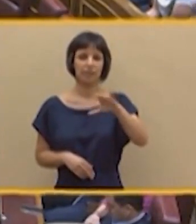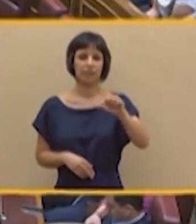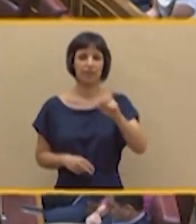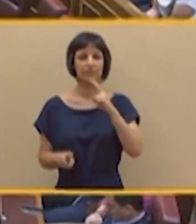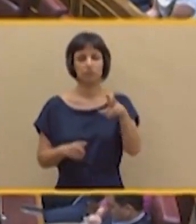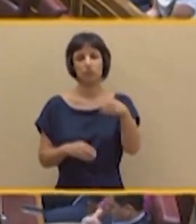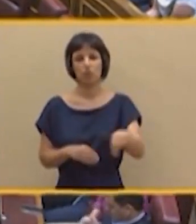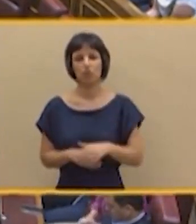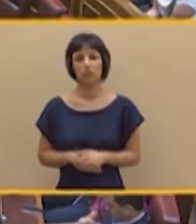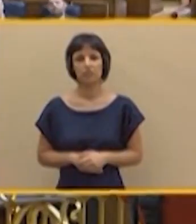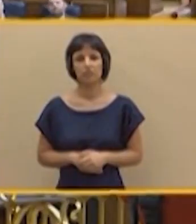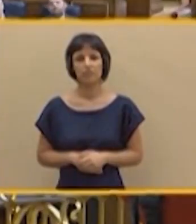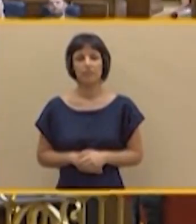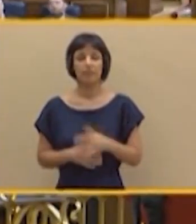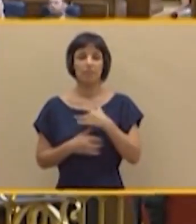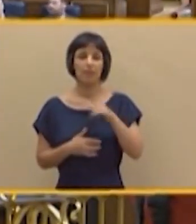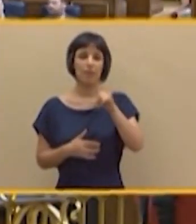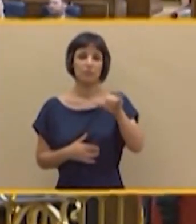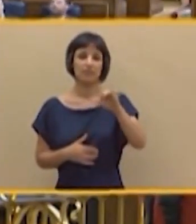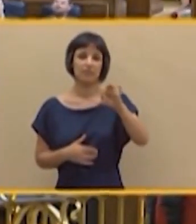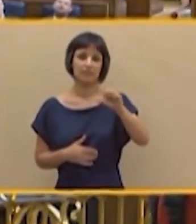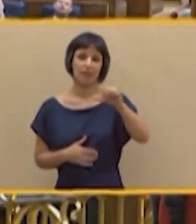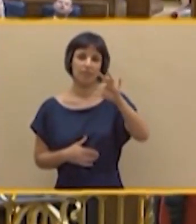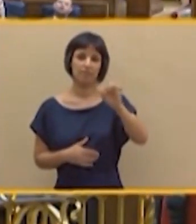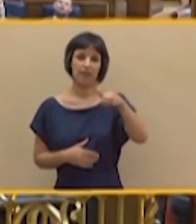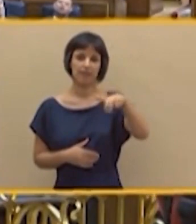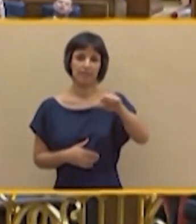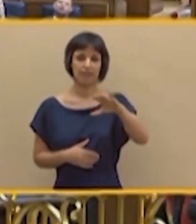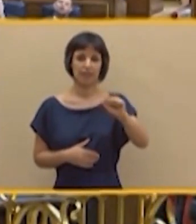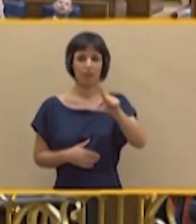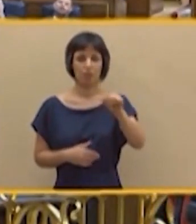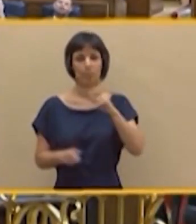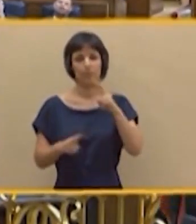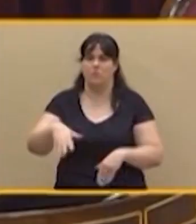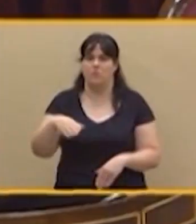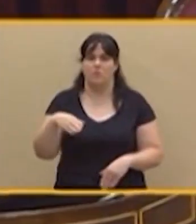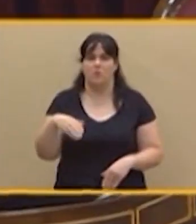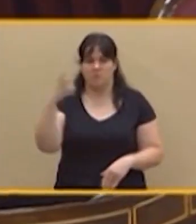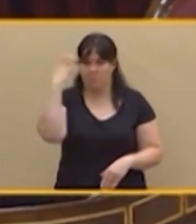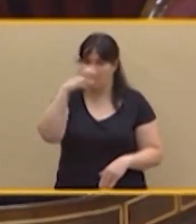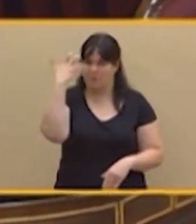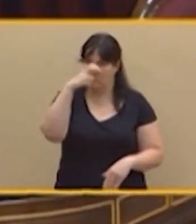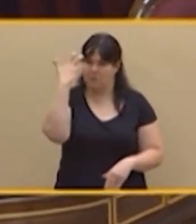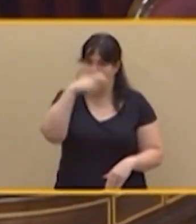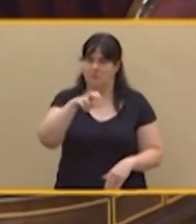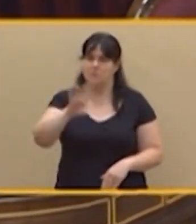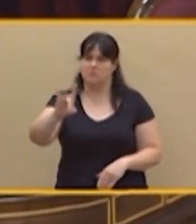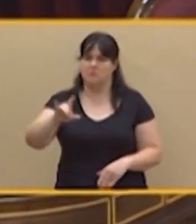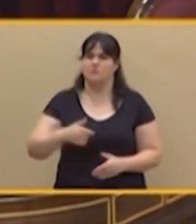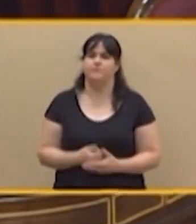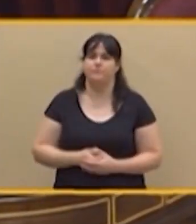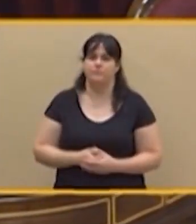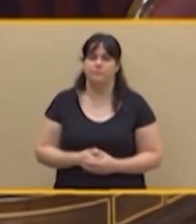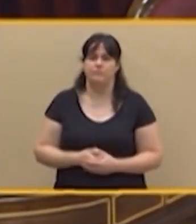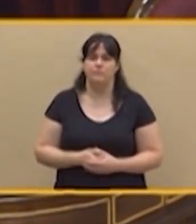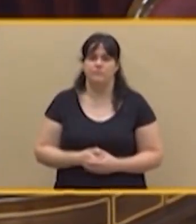por si finalmente se convoca el debate de investidura sin embargo como me tarde tendría que convocarse este jueves o viernes para